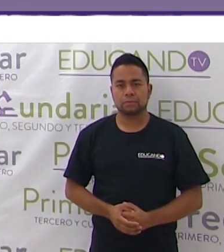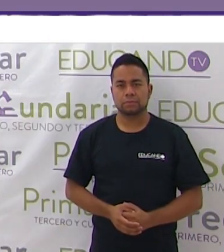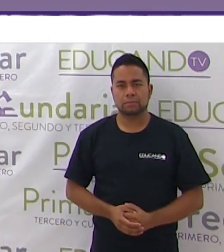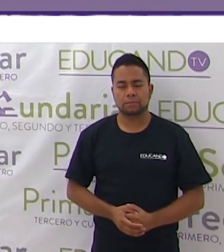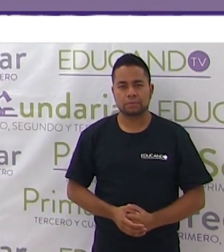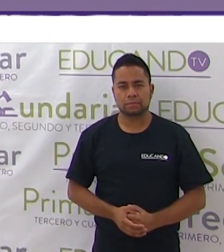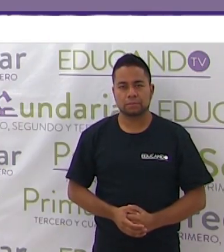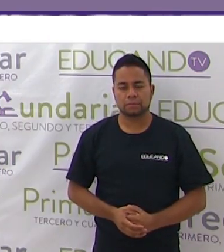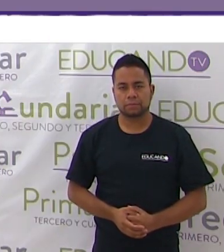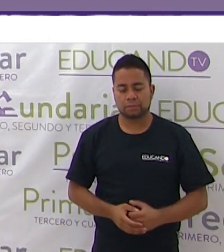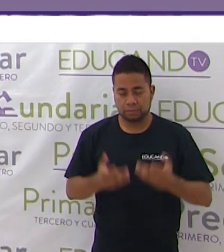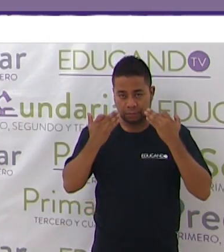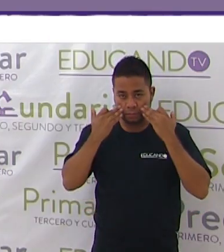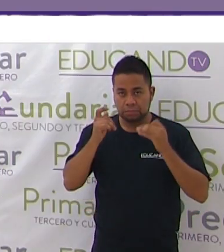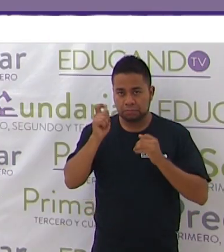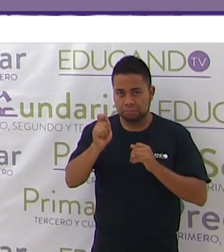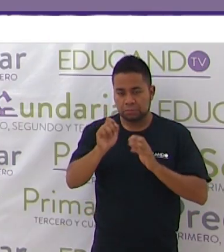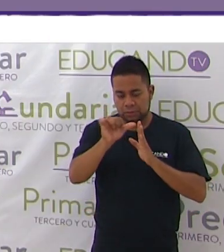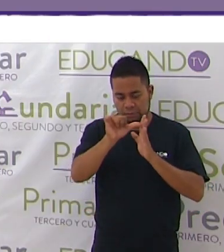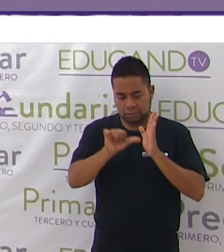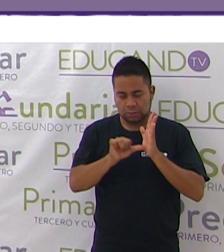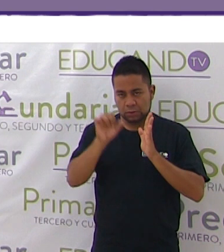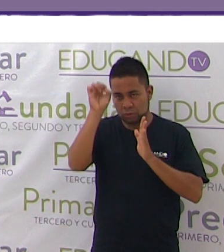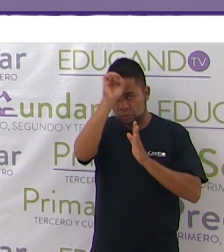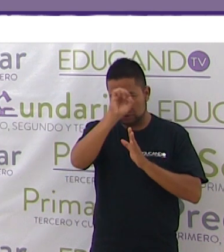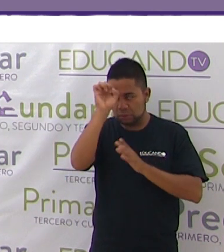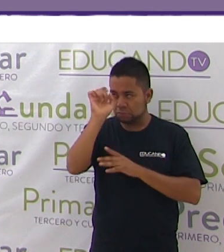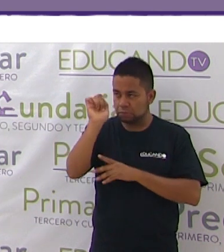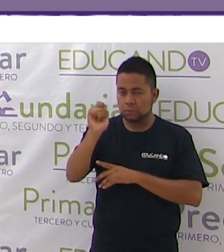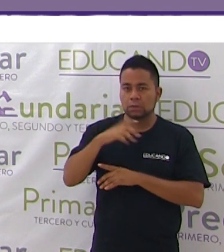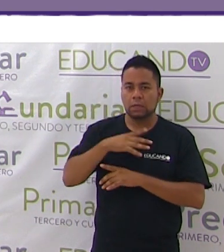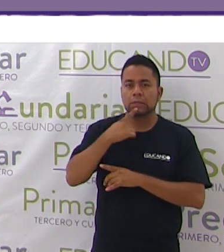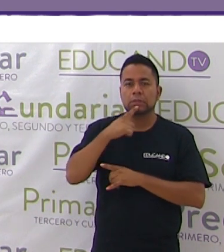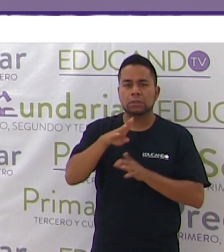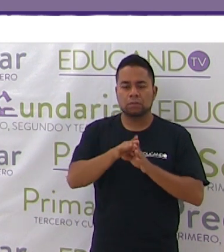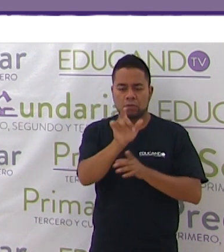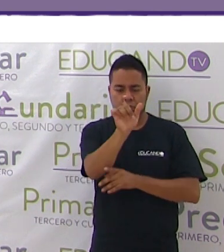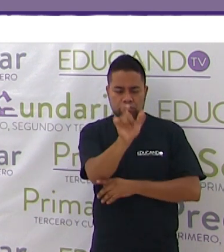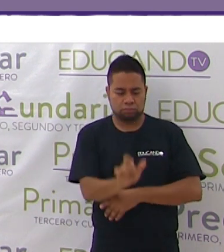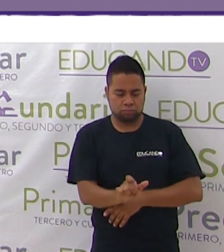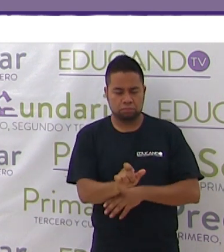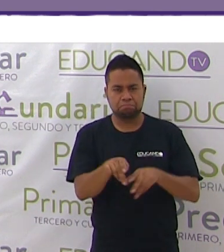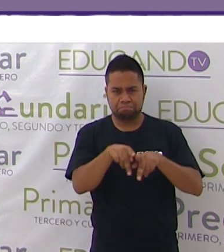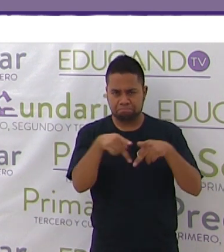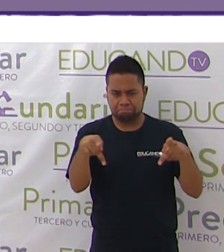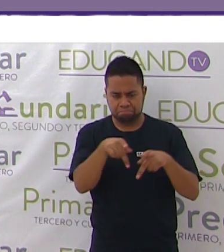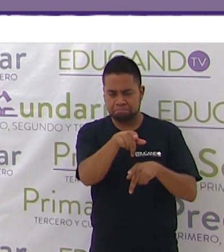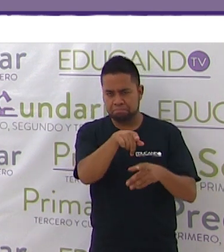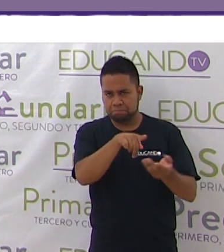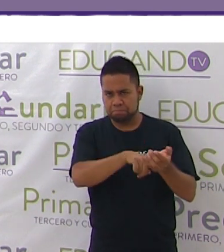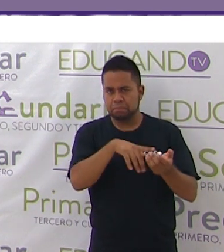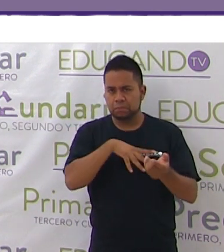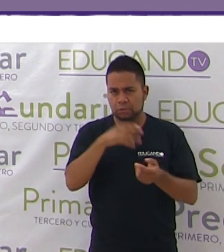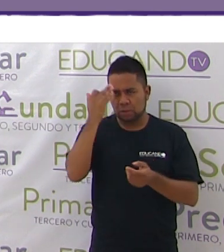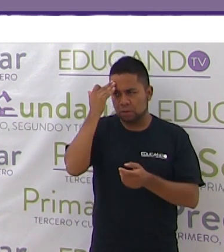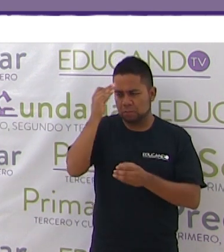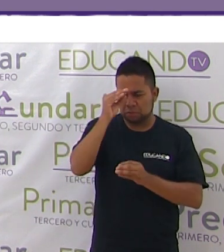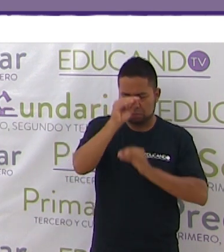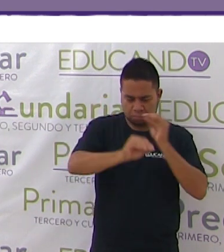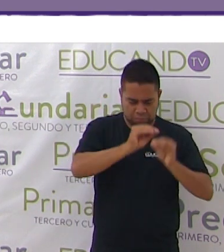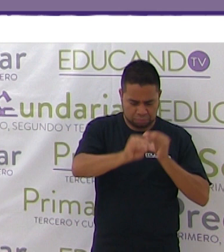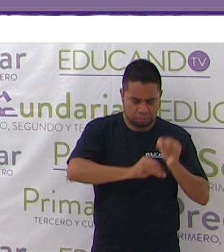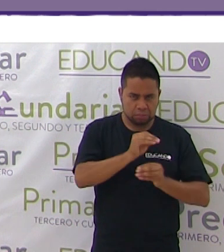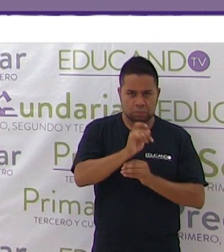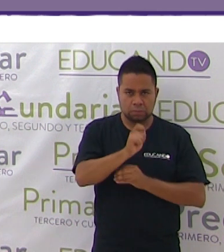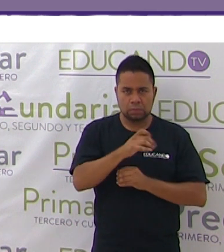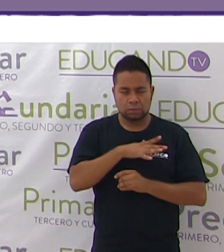Aquí estamos viendo que el artículo de opinión es una columna periodística que está llena de tiempo.